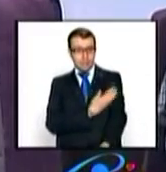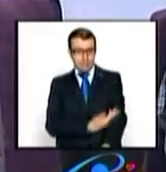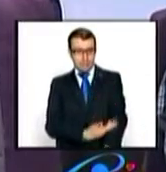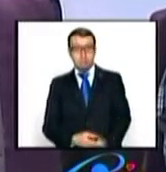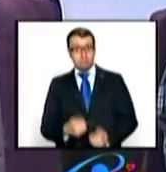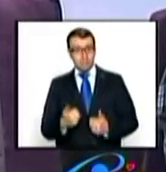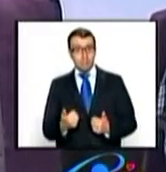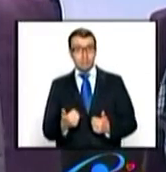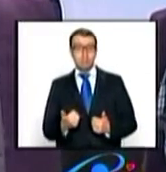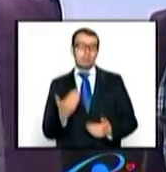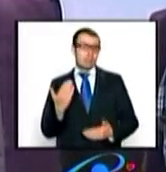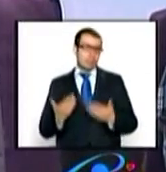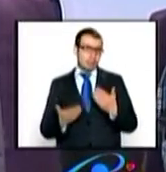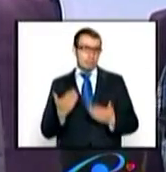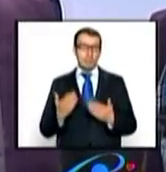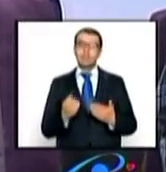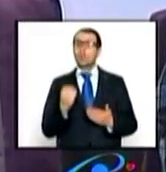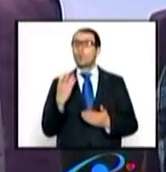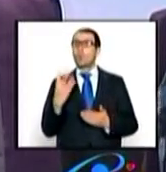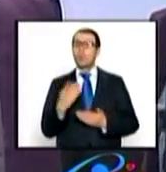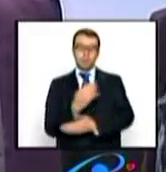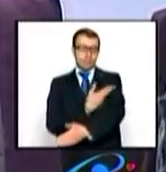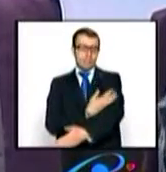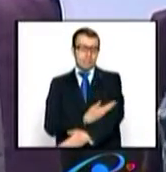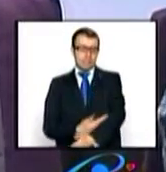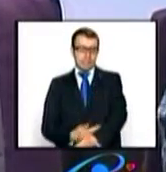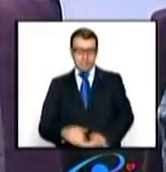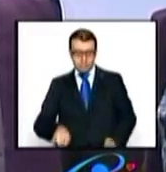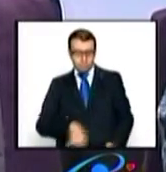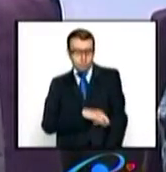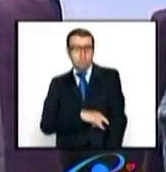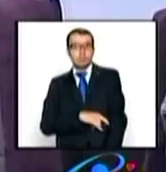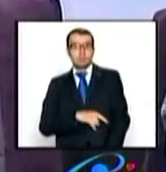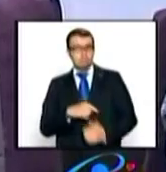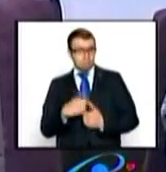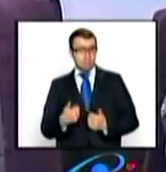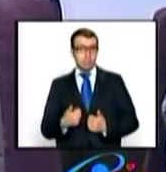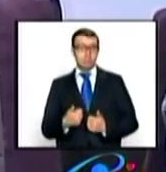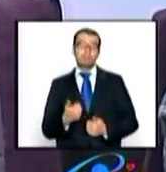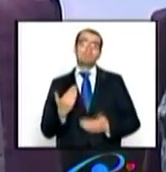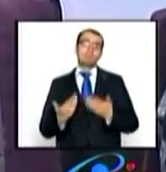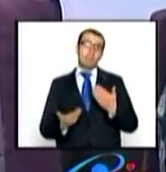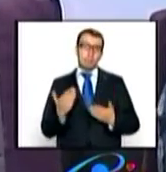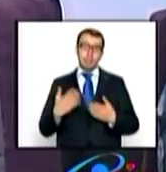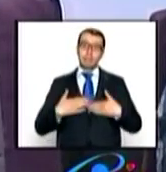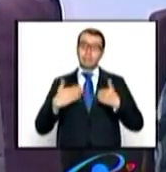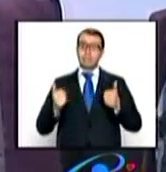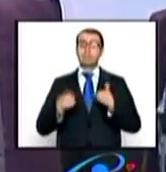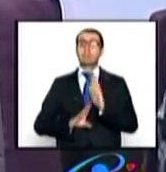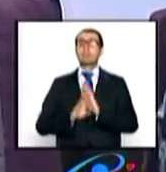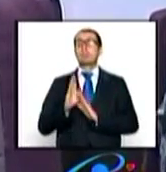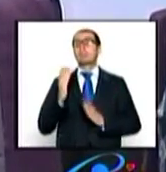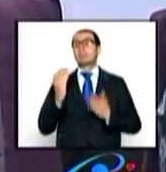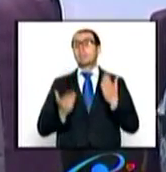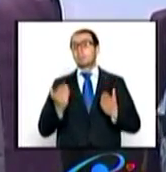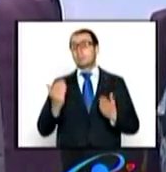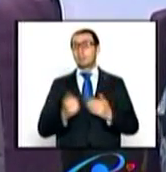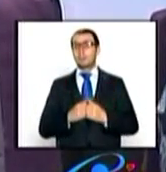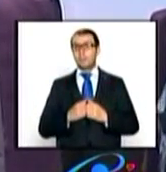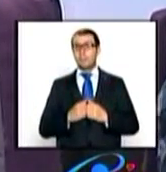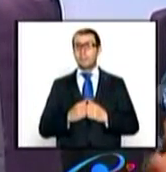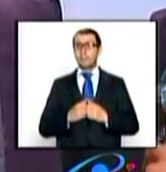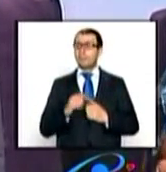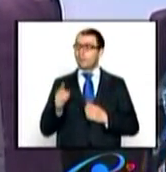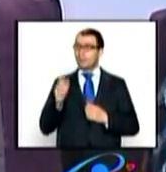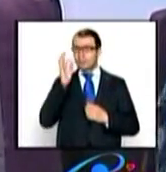cantidad del medicamento que llega a la sangre serán los resultados y los efectos benéficos para la salud. Entonces, así como cuando usted va a una urgencia, cuando usted